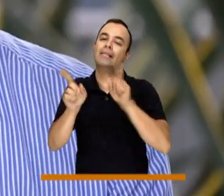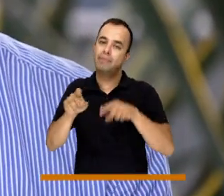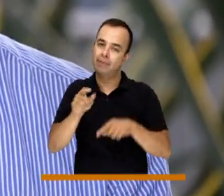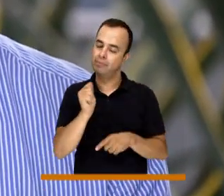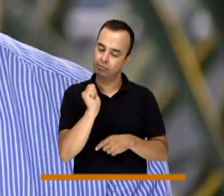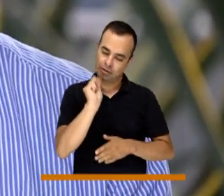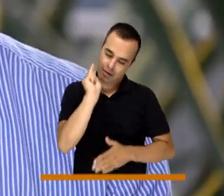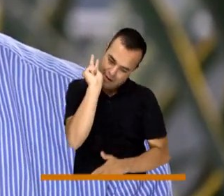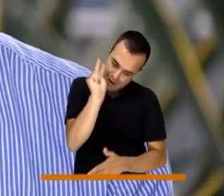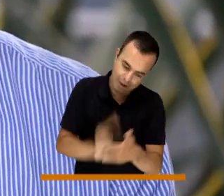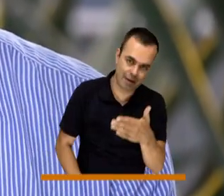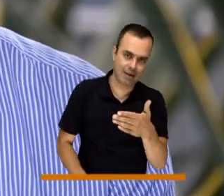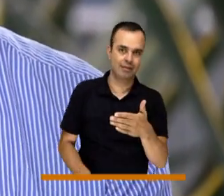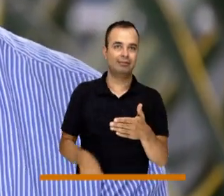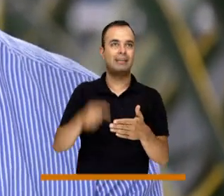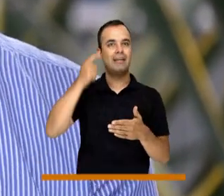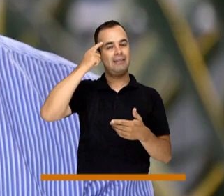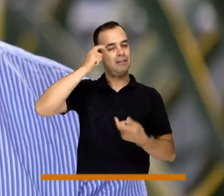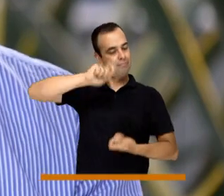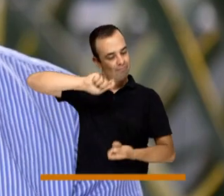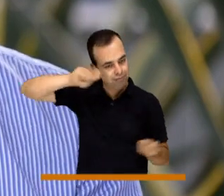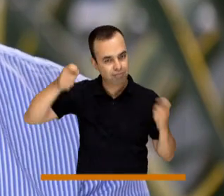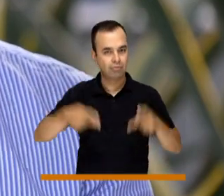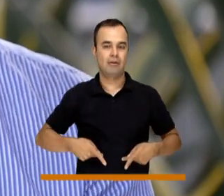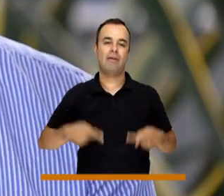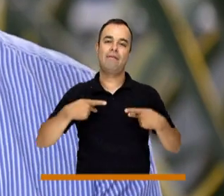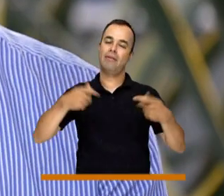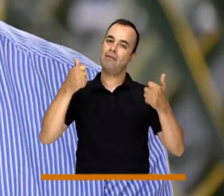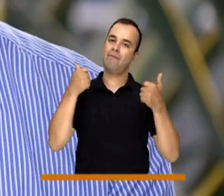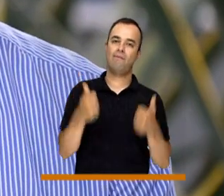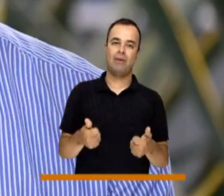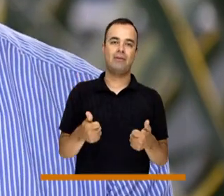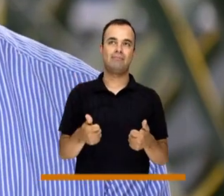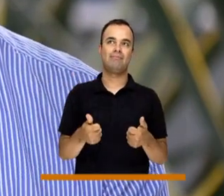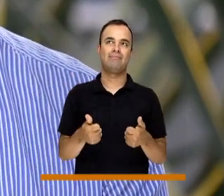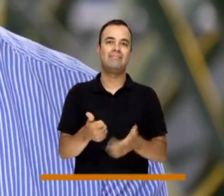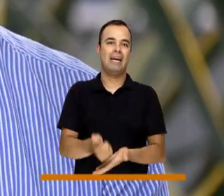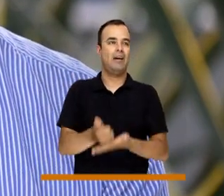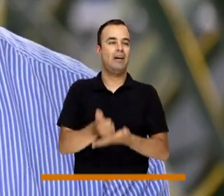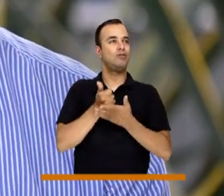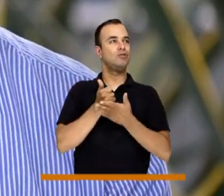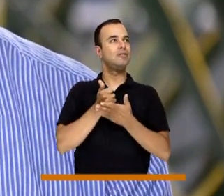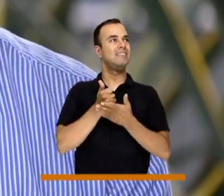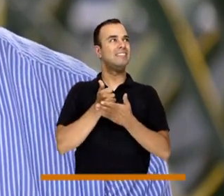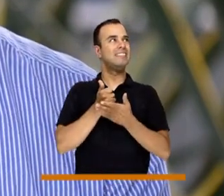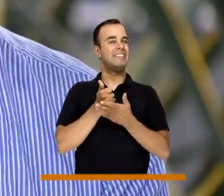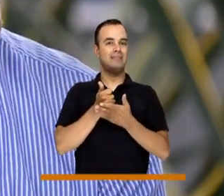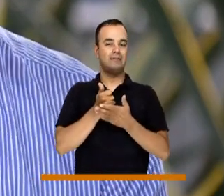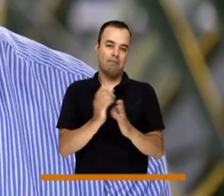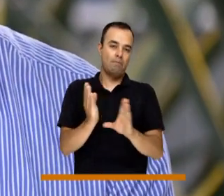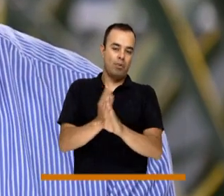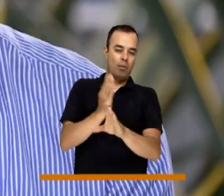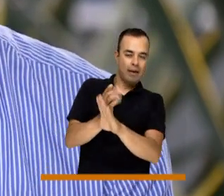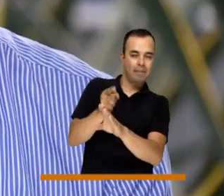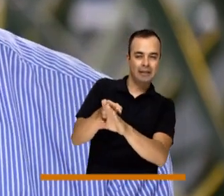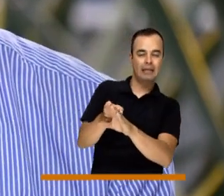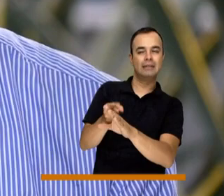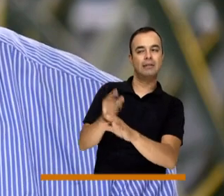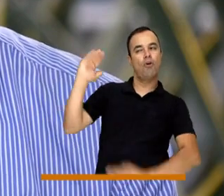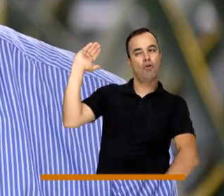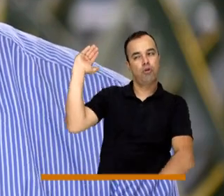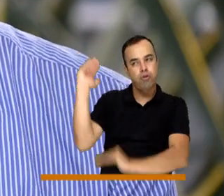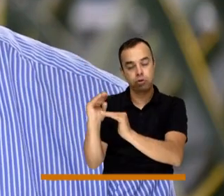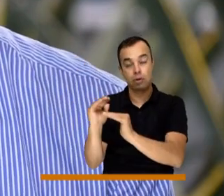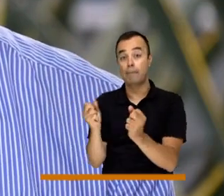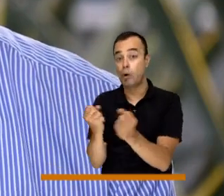mucho, la forma de transformar la vida propia y la de los demás nos ayudará a salir de los problemas tan graves que tenemos de